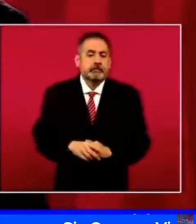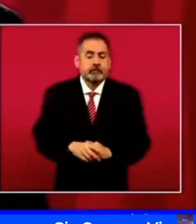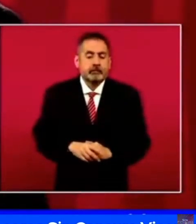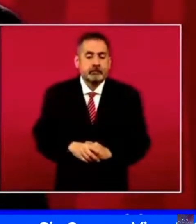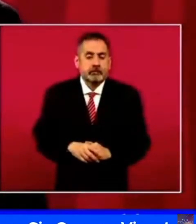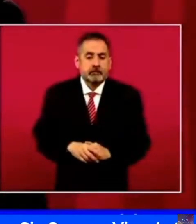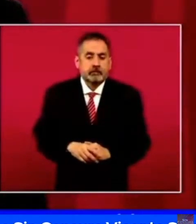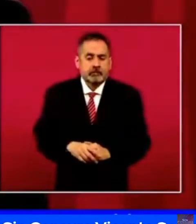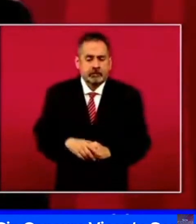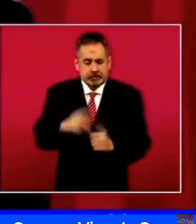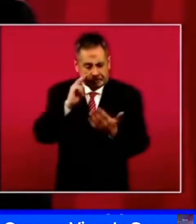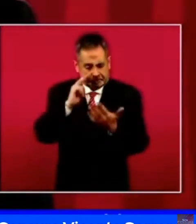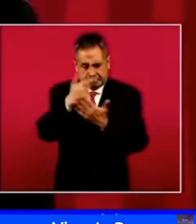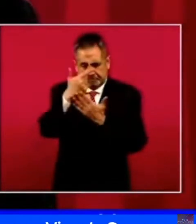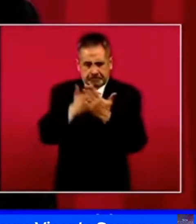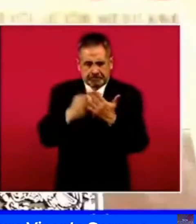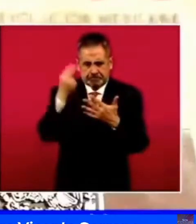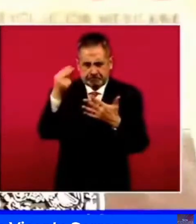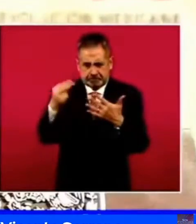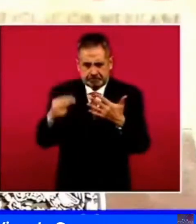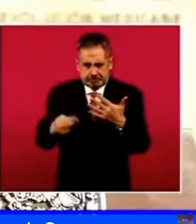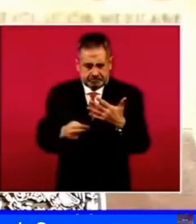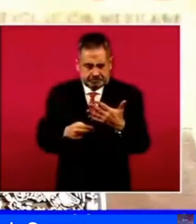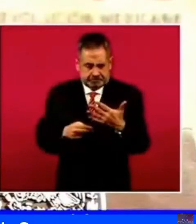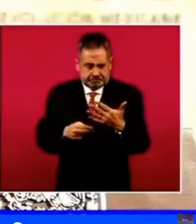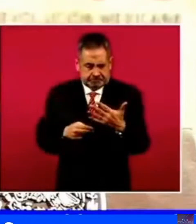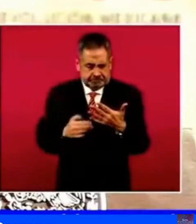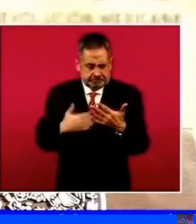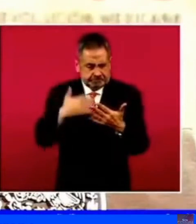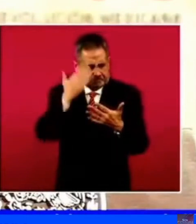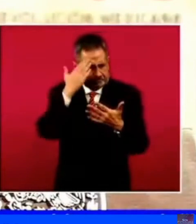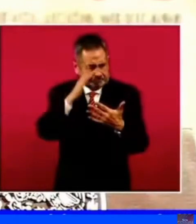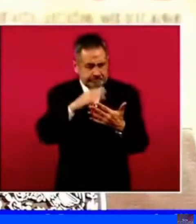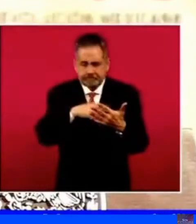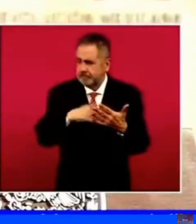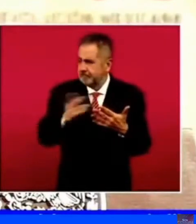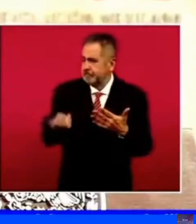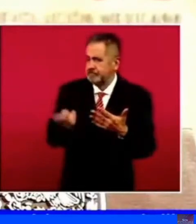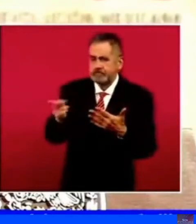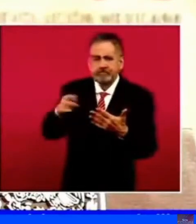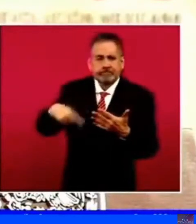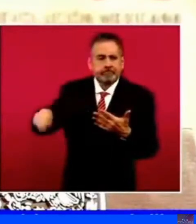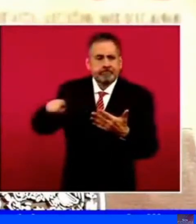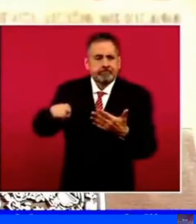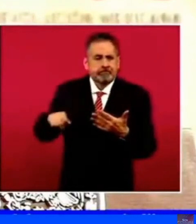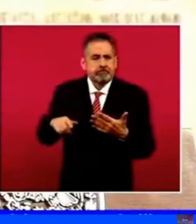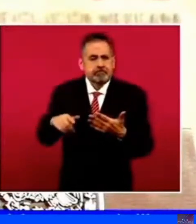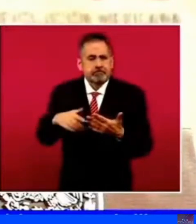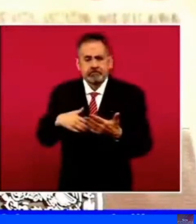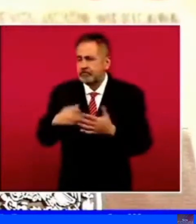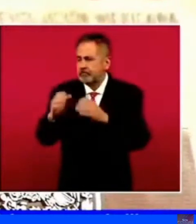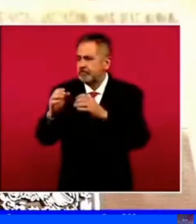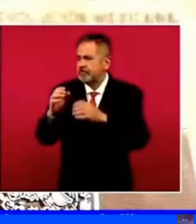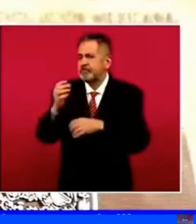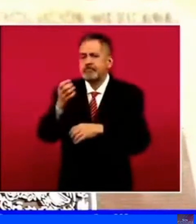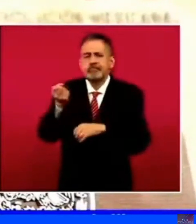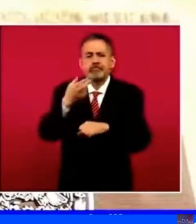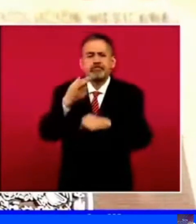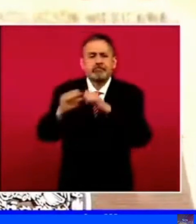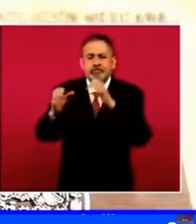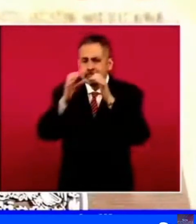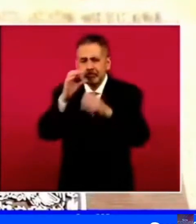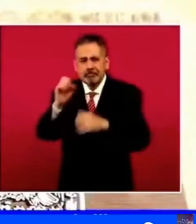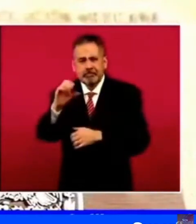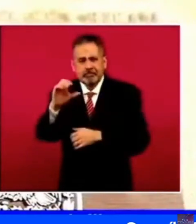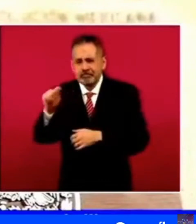y veo Entonces les pregunto a al de comunicaciones el sector